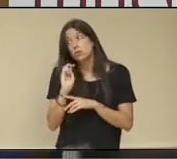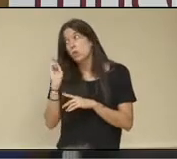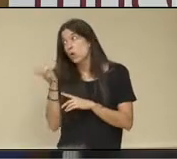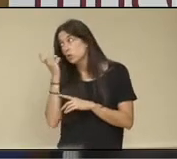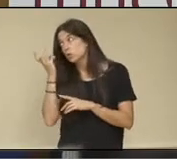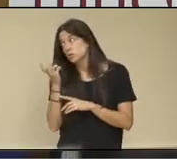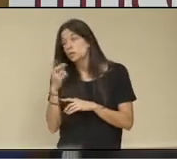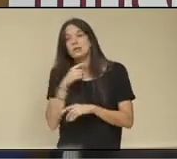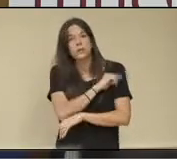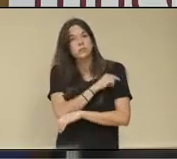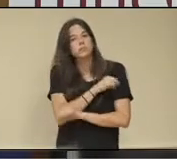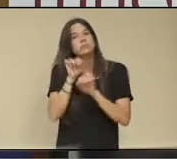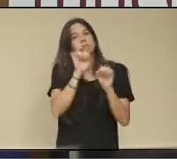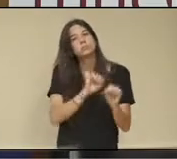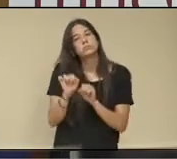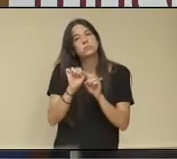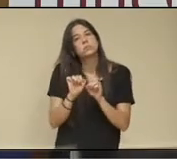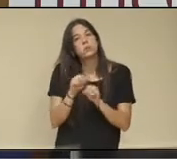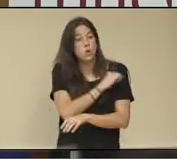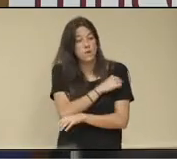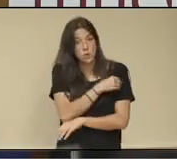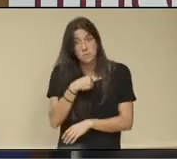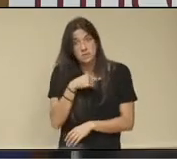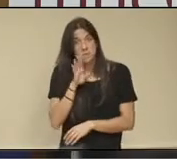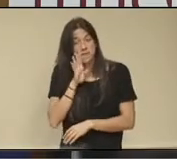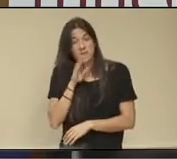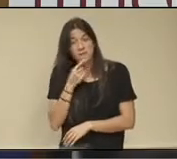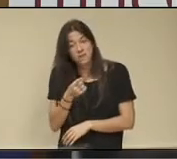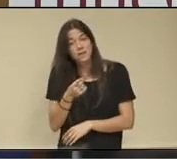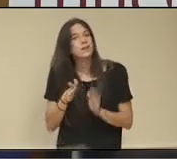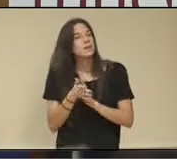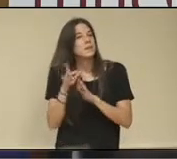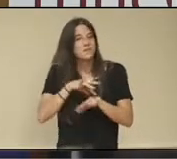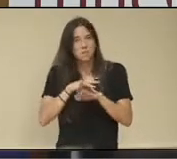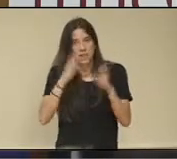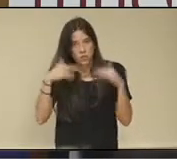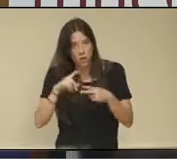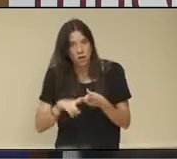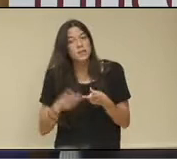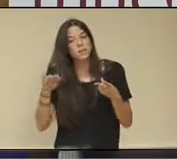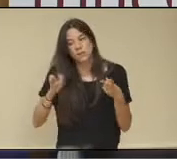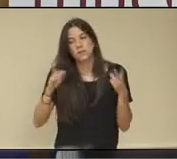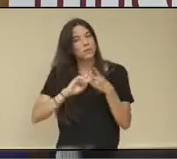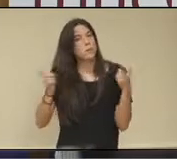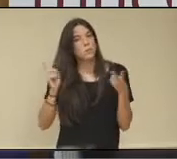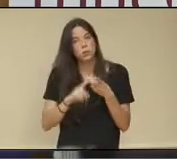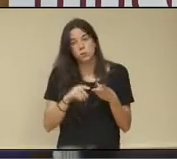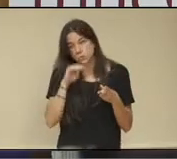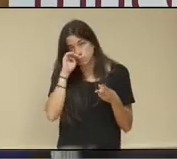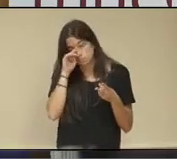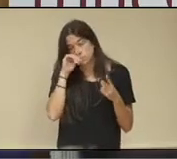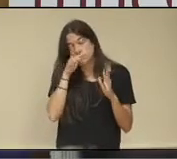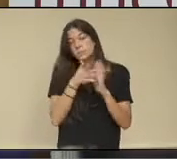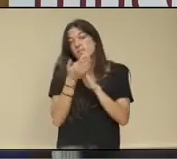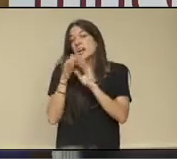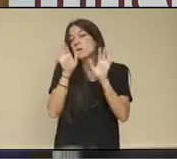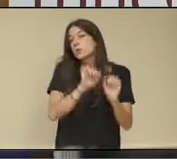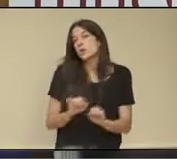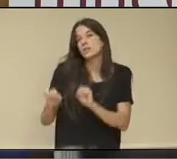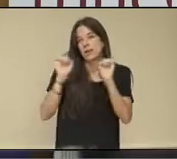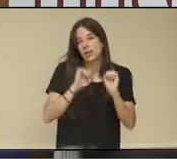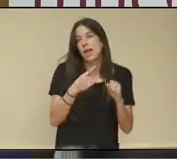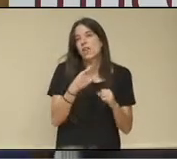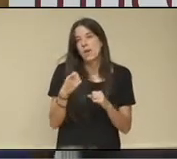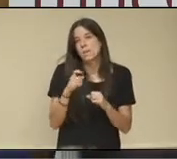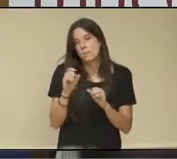han inmunizado con el candidato a vacuna, no hay enfermedad, no hay muerte. Es decir, hay una protección del